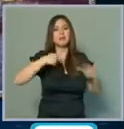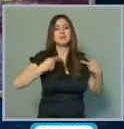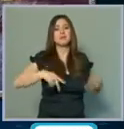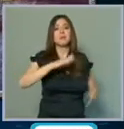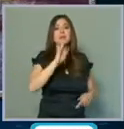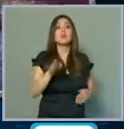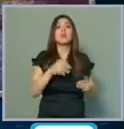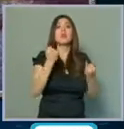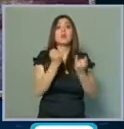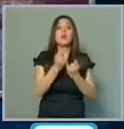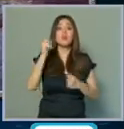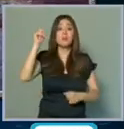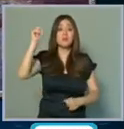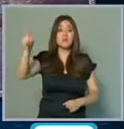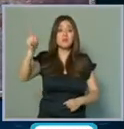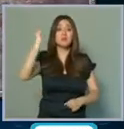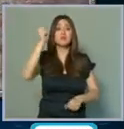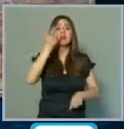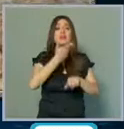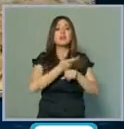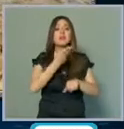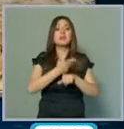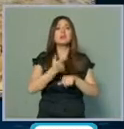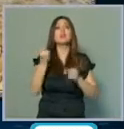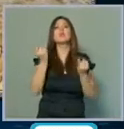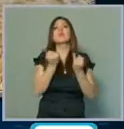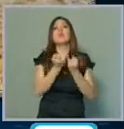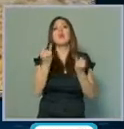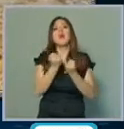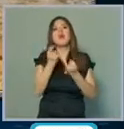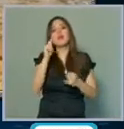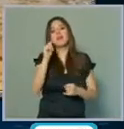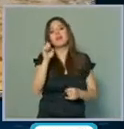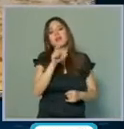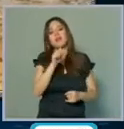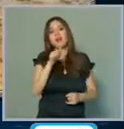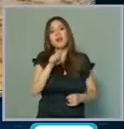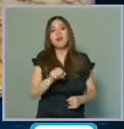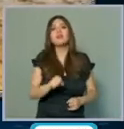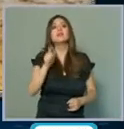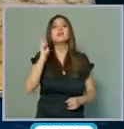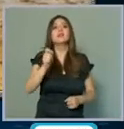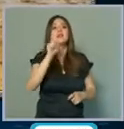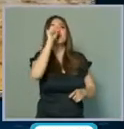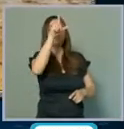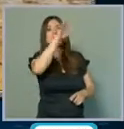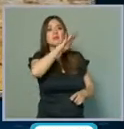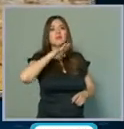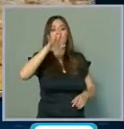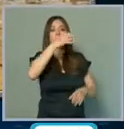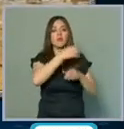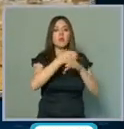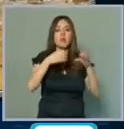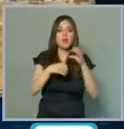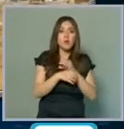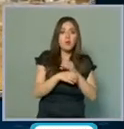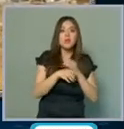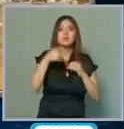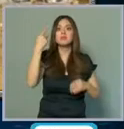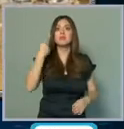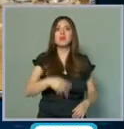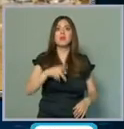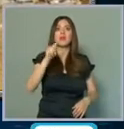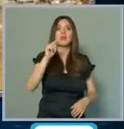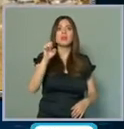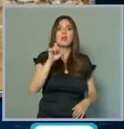muy mal, porque entonces comenzó a entrar comida y artículos por Texas. Pero entonces Texas, que no quería